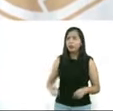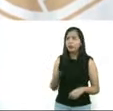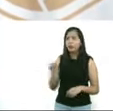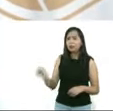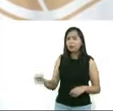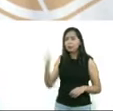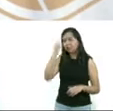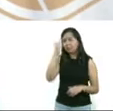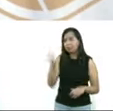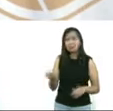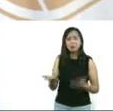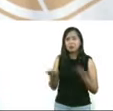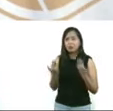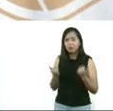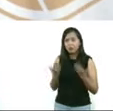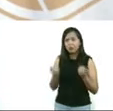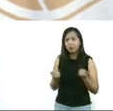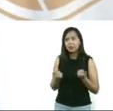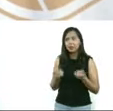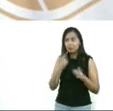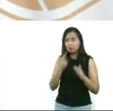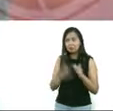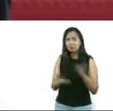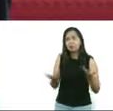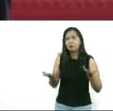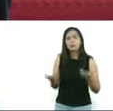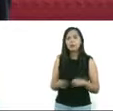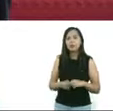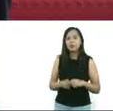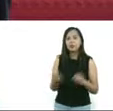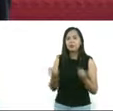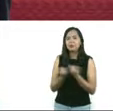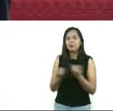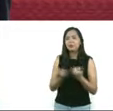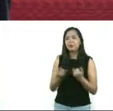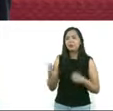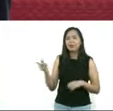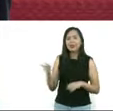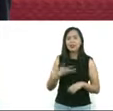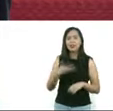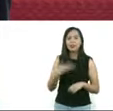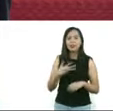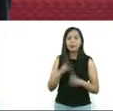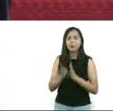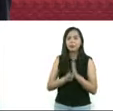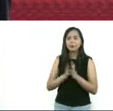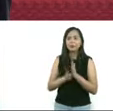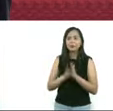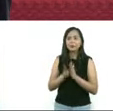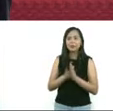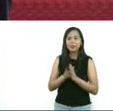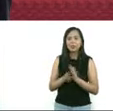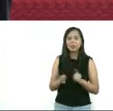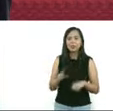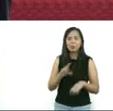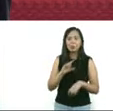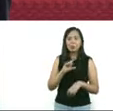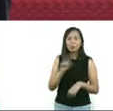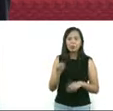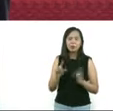no tienen razón. Por cierto, ahí traemos unos videos de la jornada, ¿verdad? Ahorita se los pasamos.